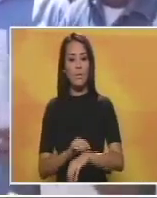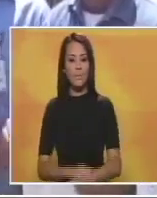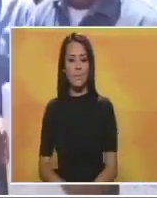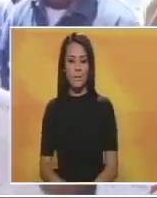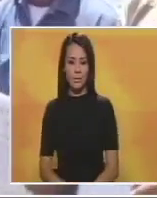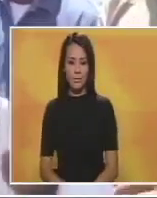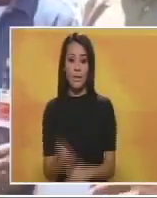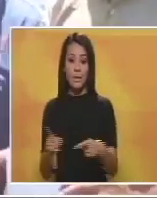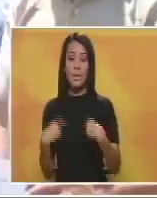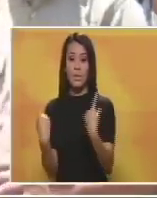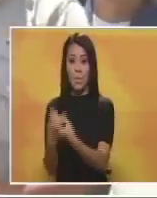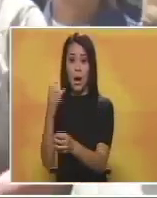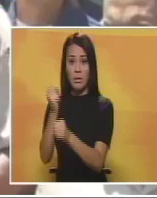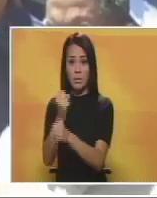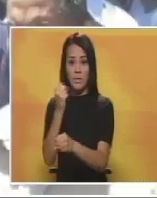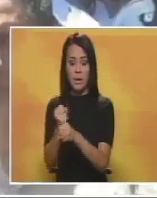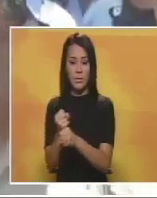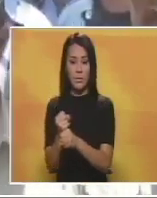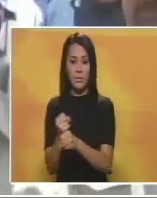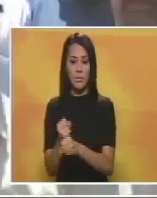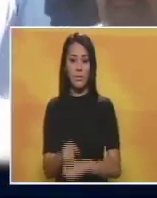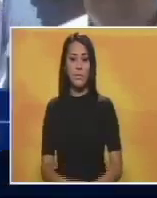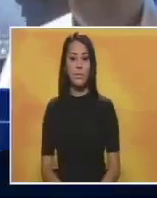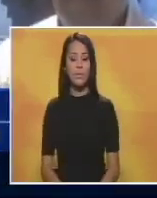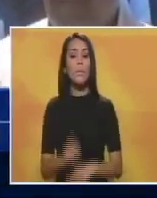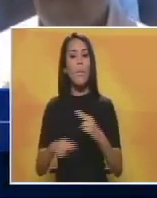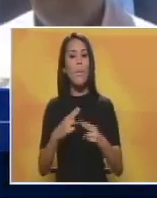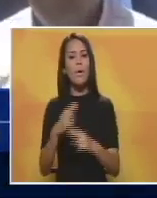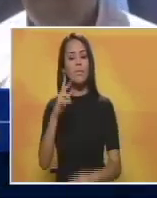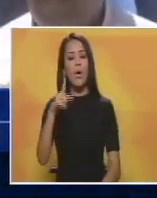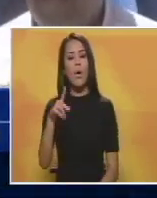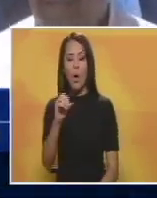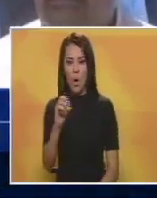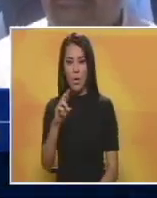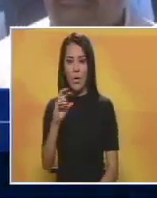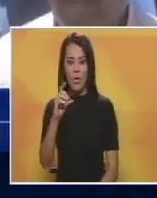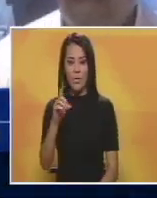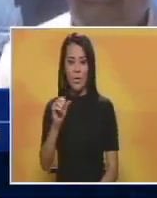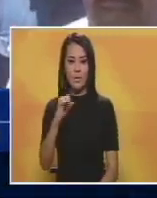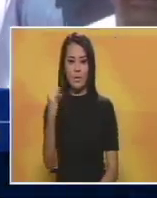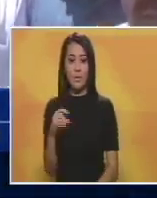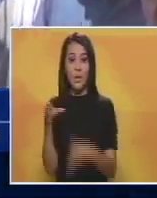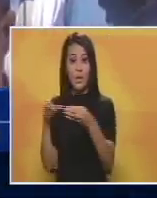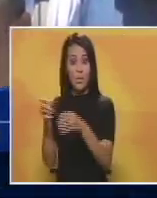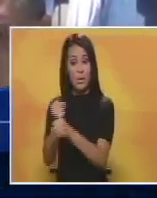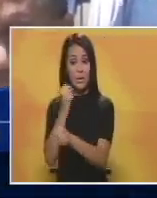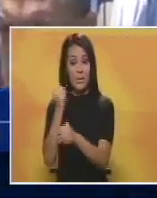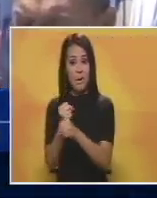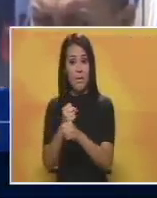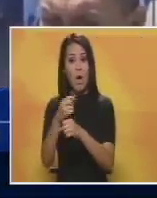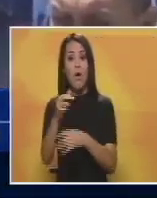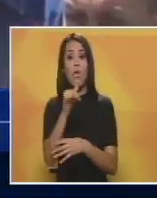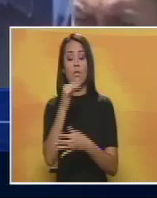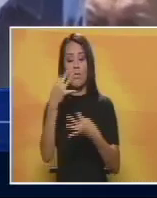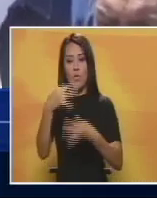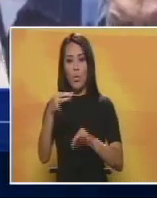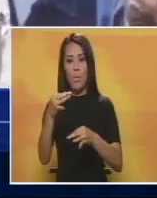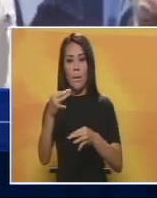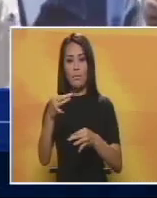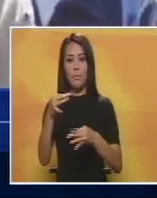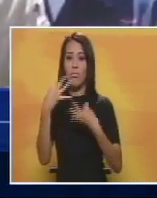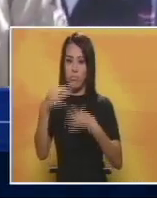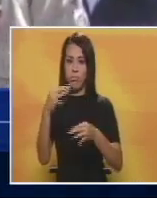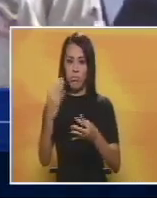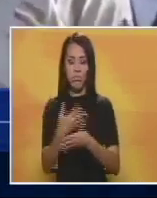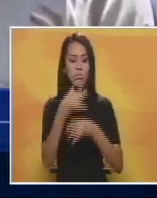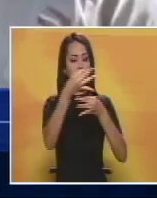en la Inspectoría del Trabajo en Puerto Ordaz, donde un grupo de trabajadores entregarán un documento a las autoridades competentes para que